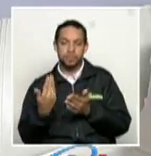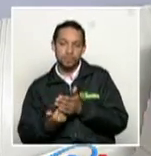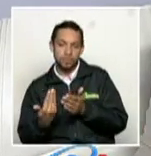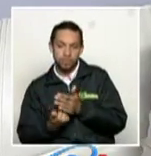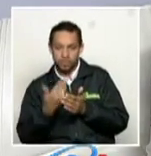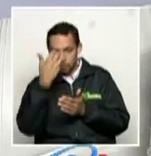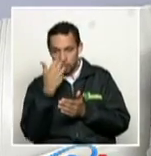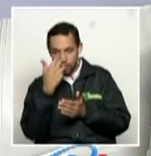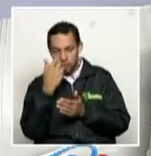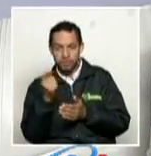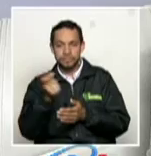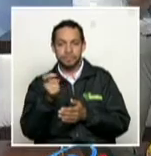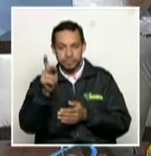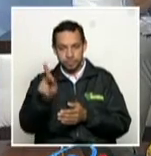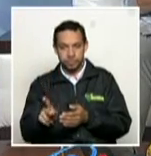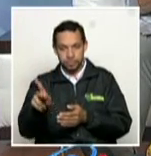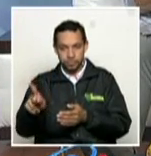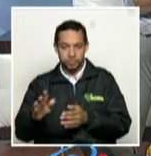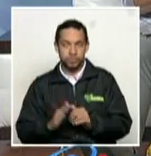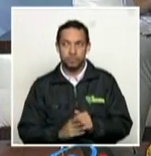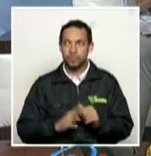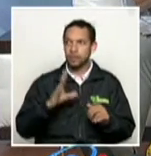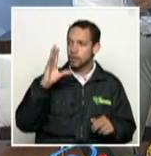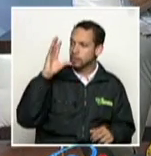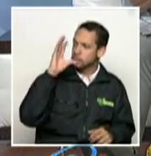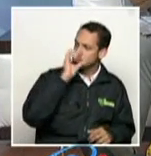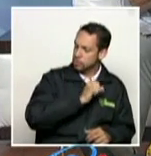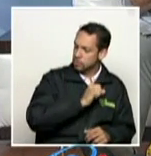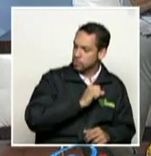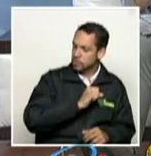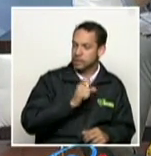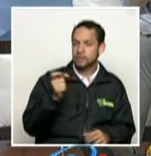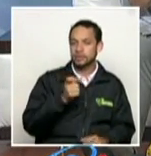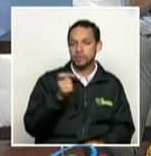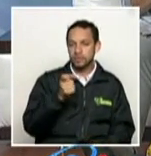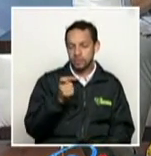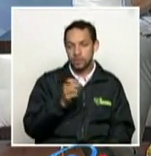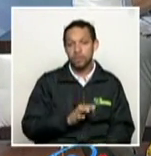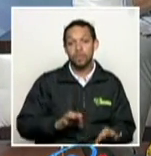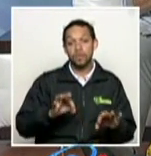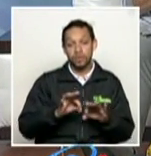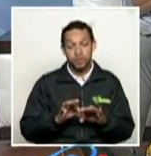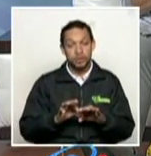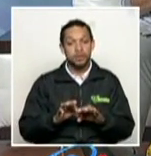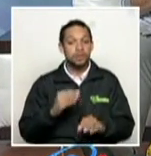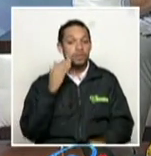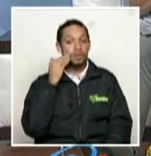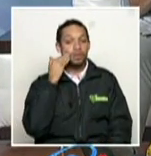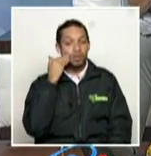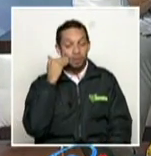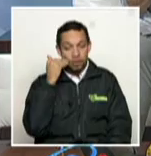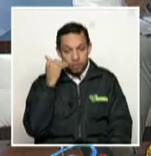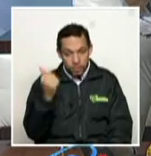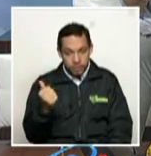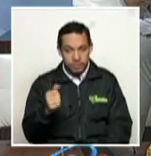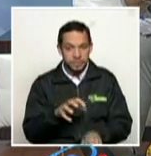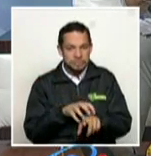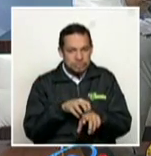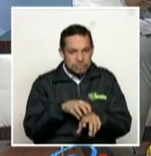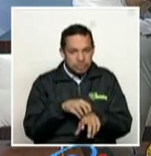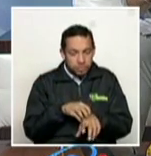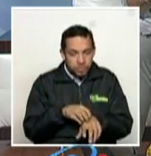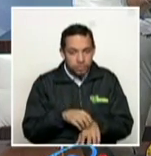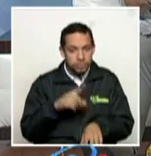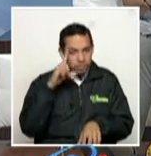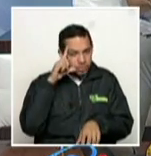que necesite el paciente. Ahora, pienso que es maravilloso estar consumiendo, sobre todo las personas que presentan ese tipo de infecciones urinarias, el